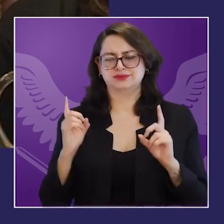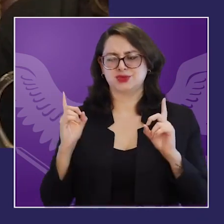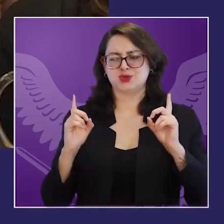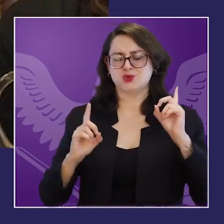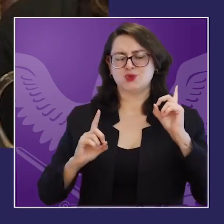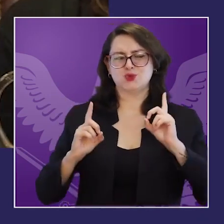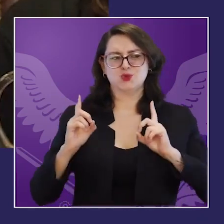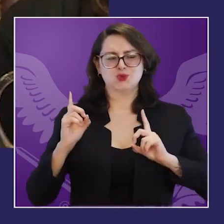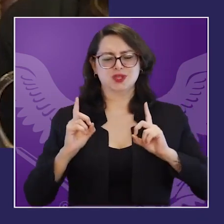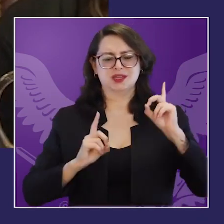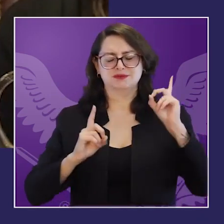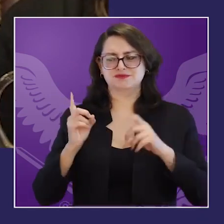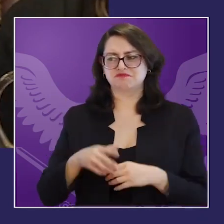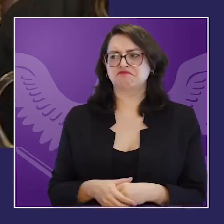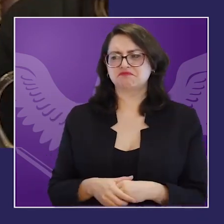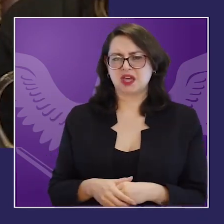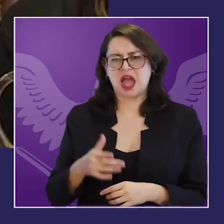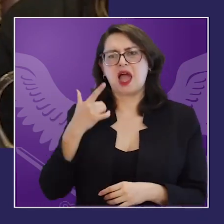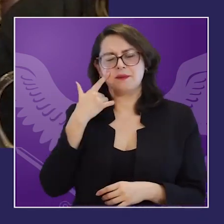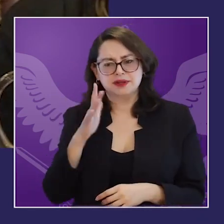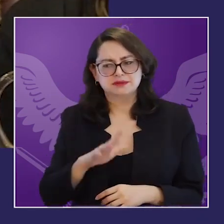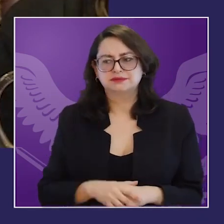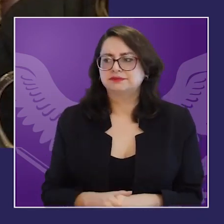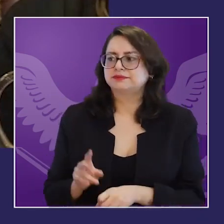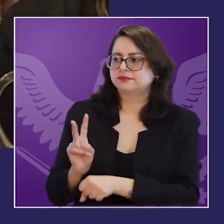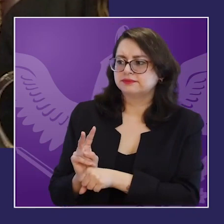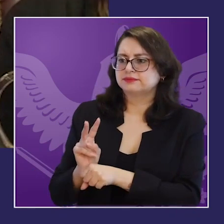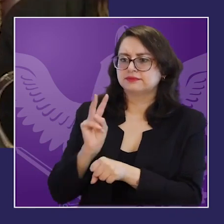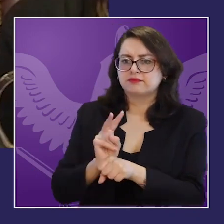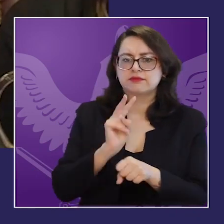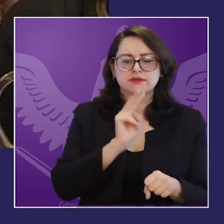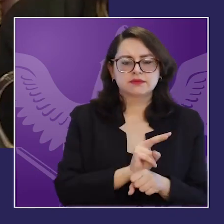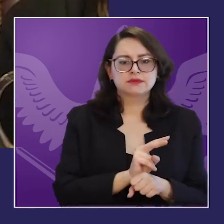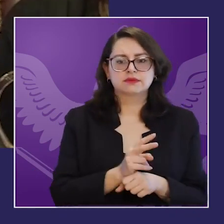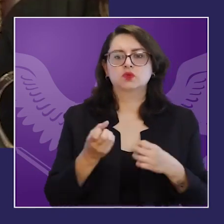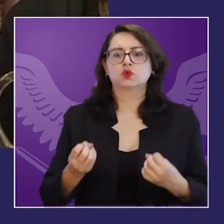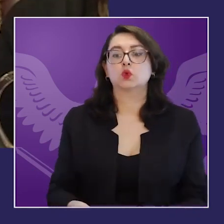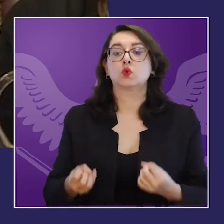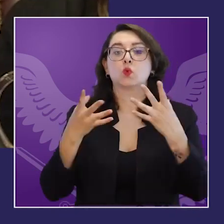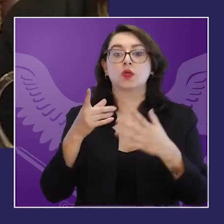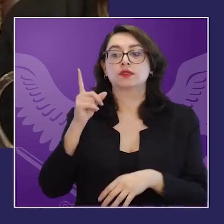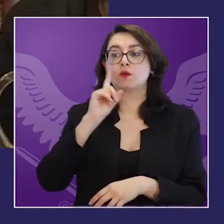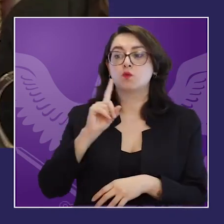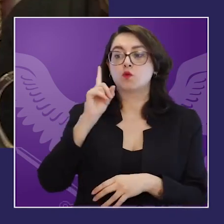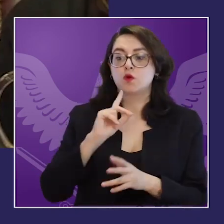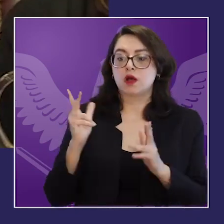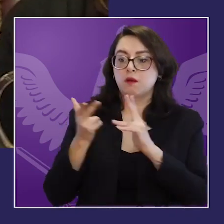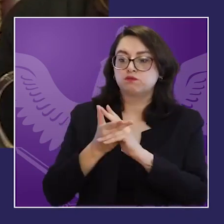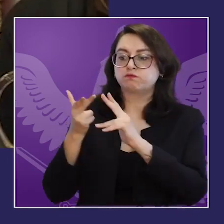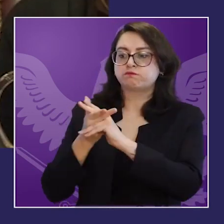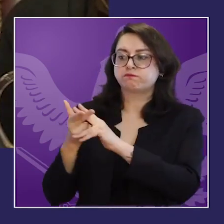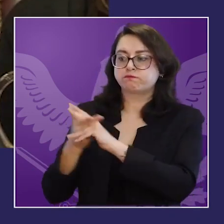Encuentro, comenzamos a monitorear los femicidios que se publicaban en los medios de comunicación como única herramienta